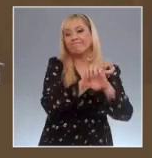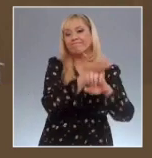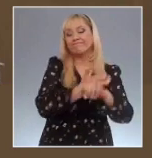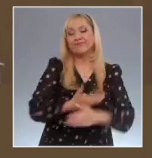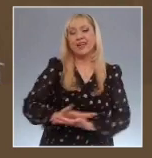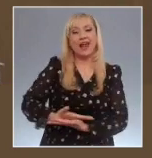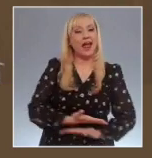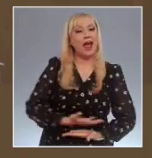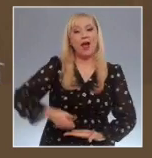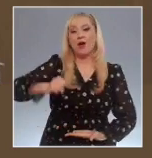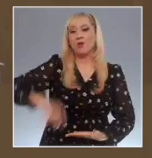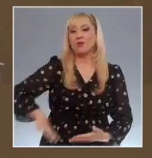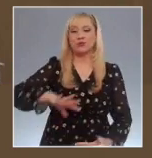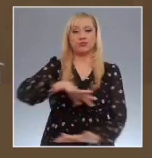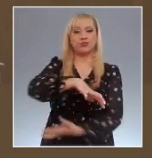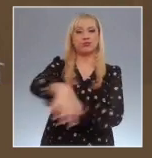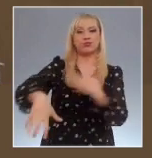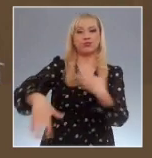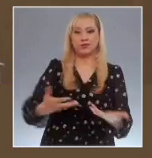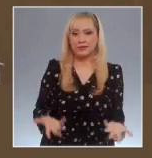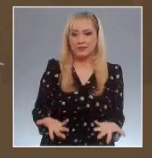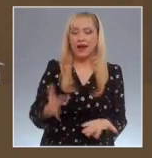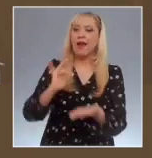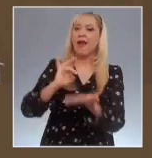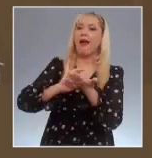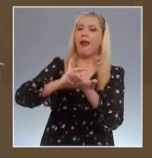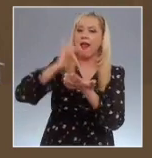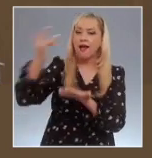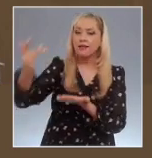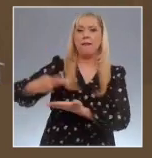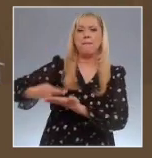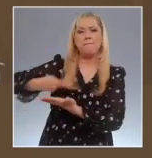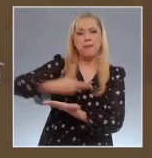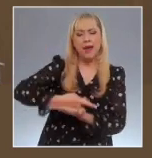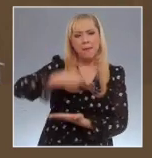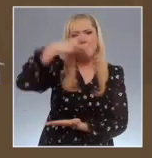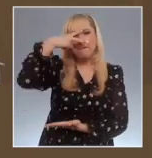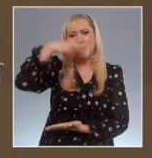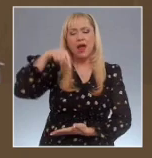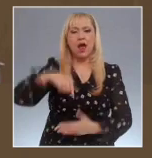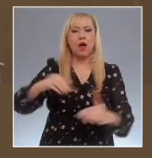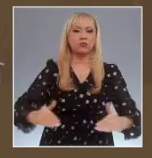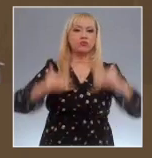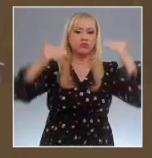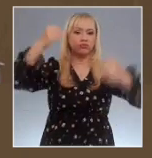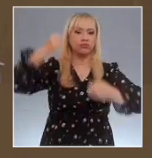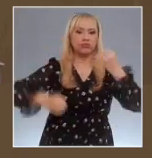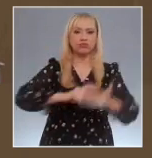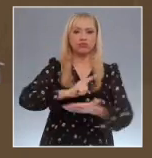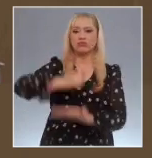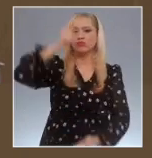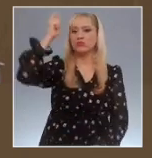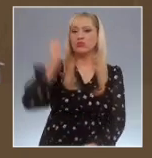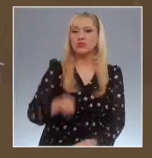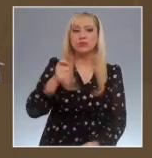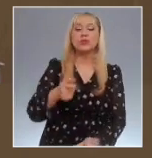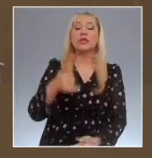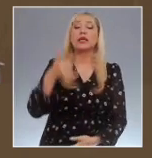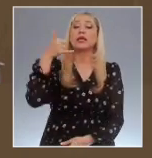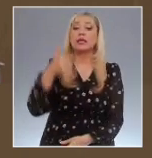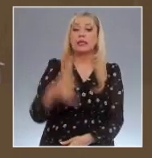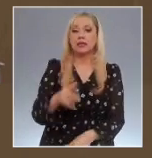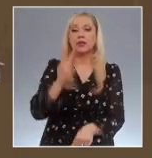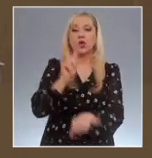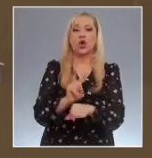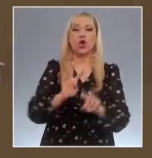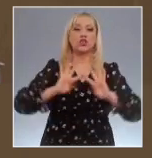Agradezco el reconocimiento que con estos premios se hace a la Suprema Corte de Justicia de la Nación y el Consejo de la Judicatura